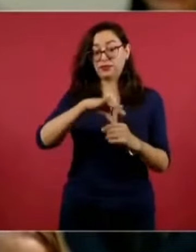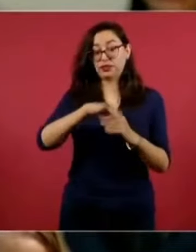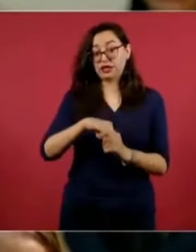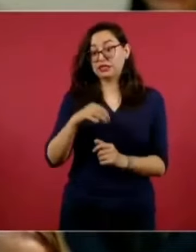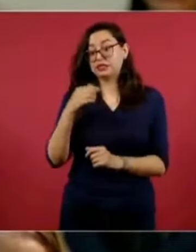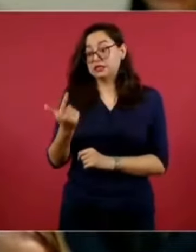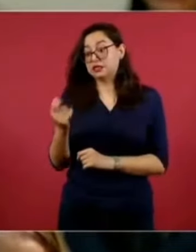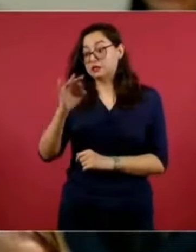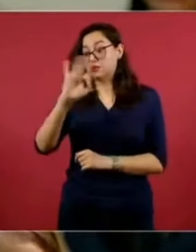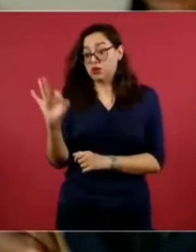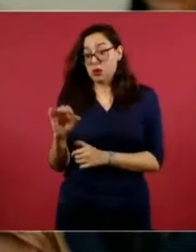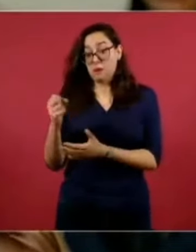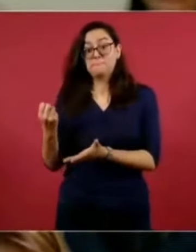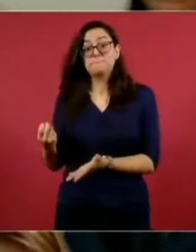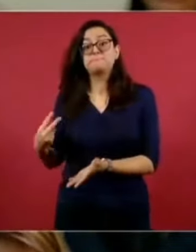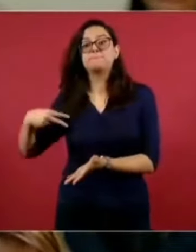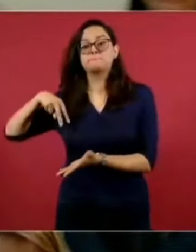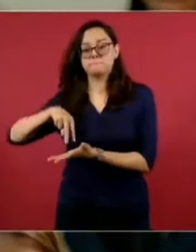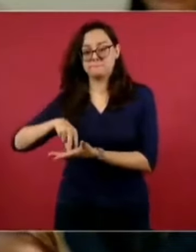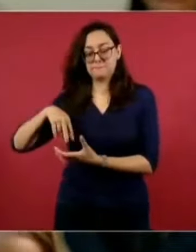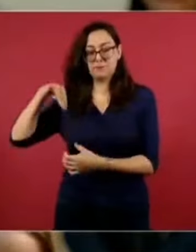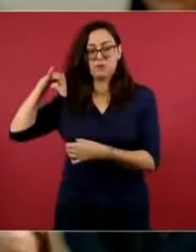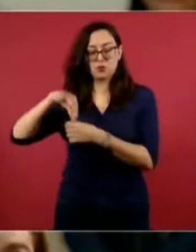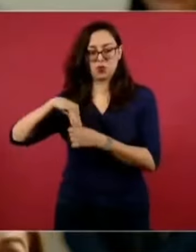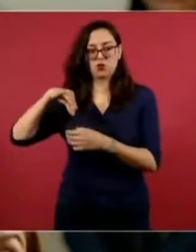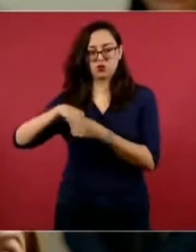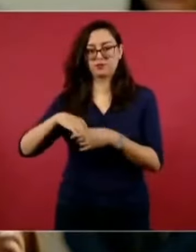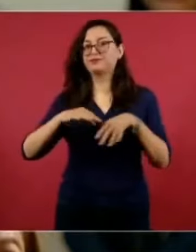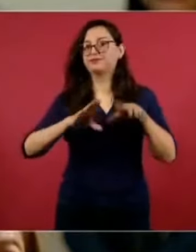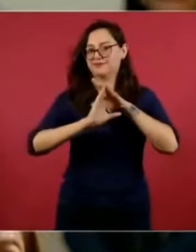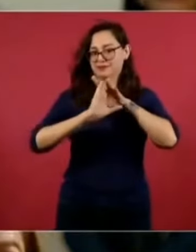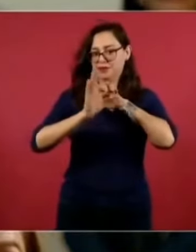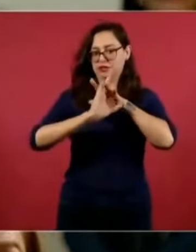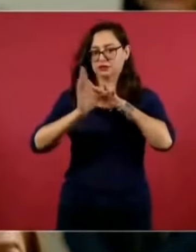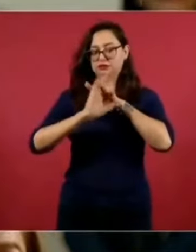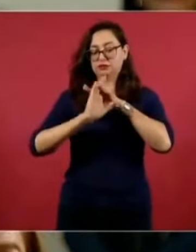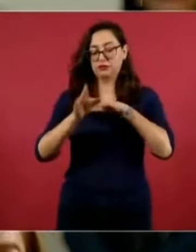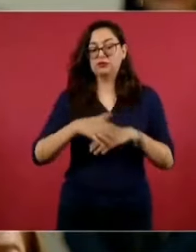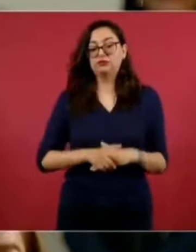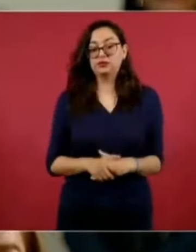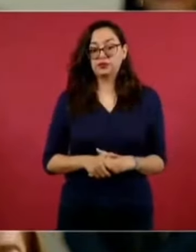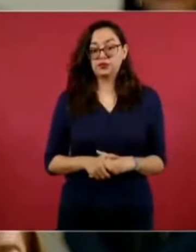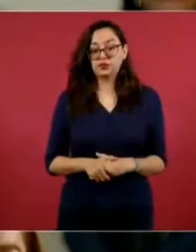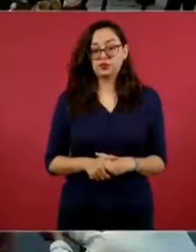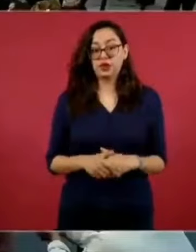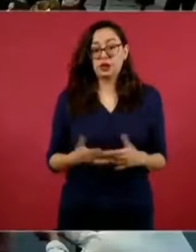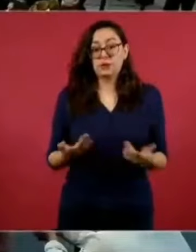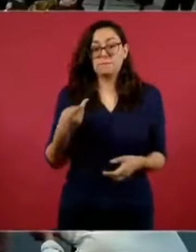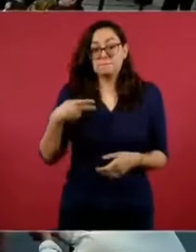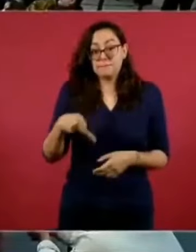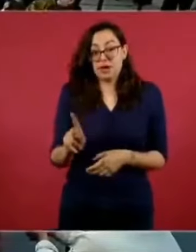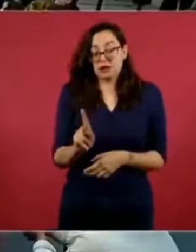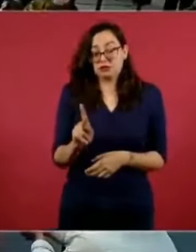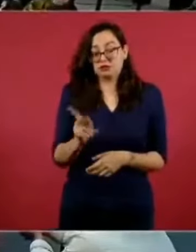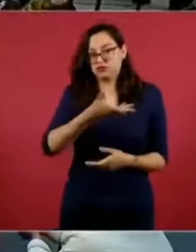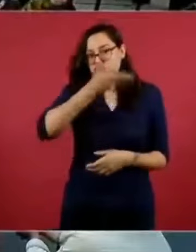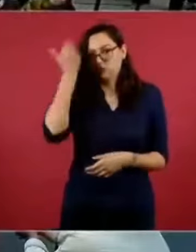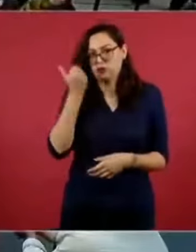presencial eh No sé si usted tuvo la oportunidad de ver en las redes sociales que pues